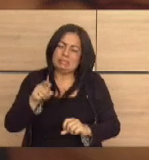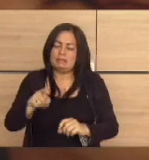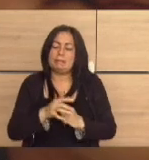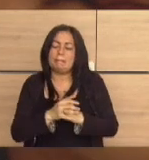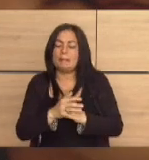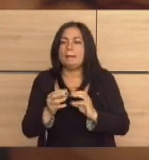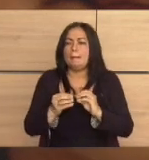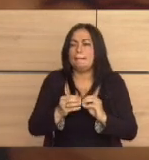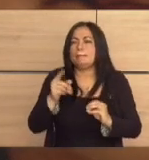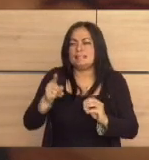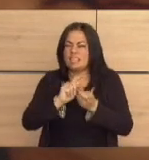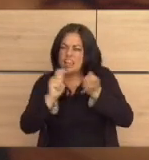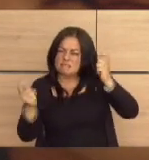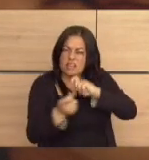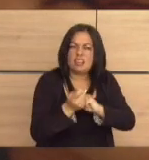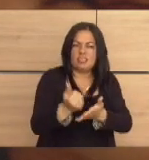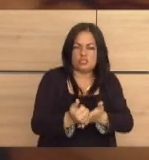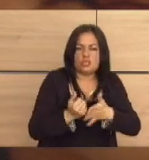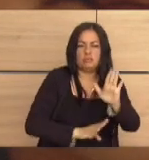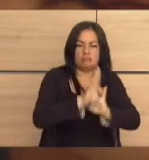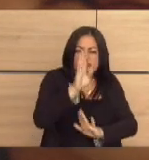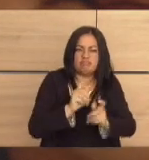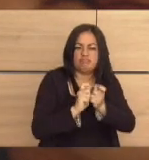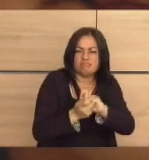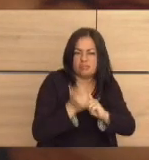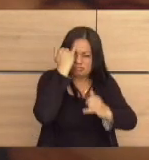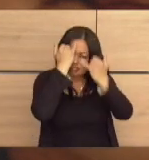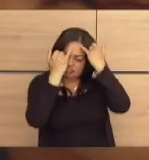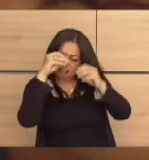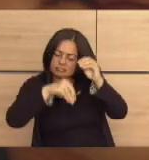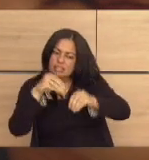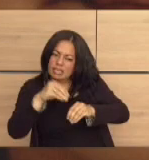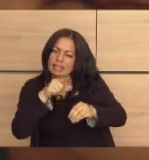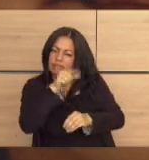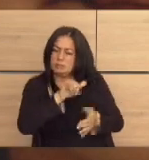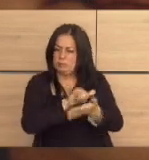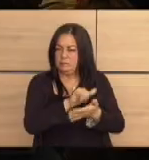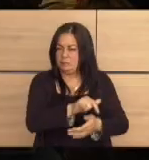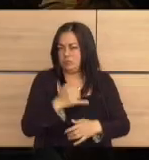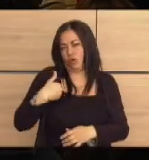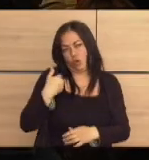para cambiar, para construir, para crear este Estado que ellos también anhelan.